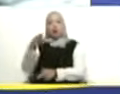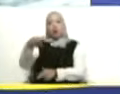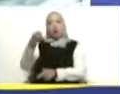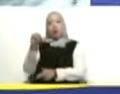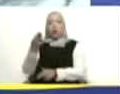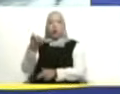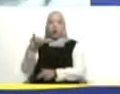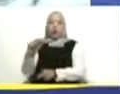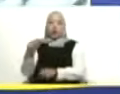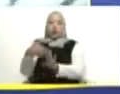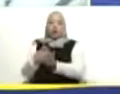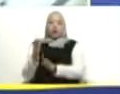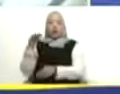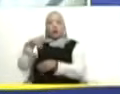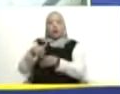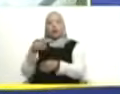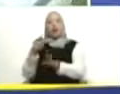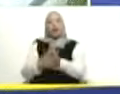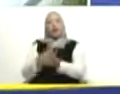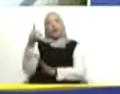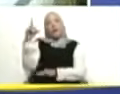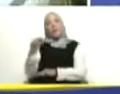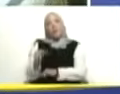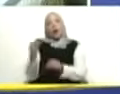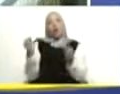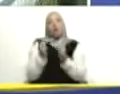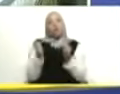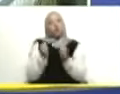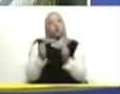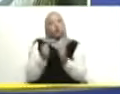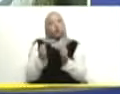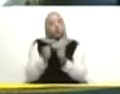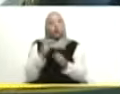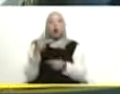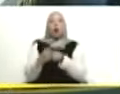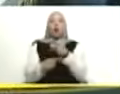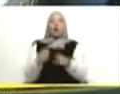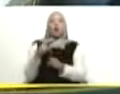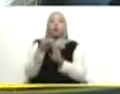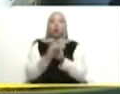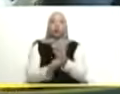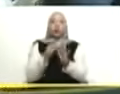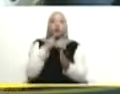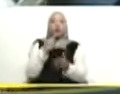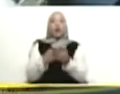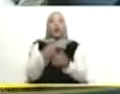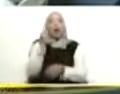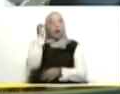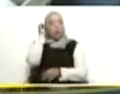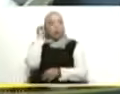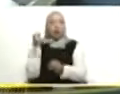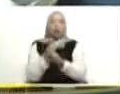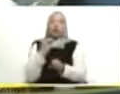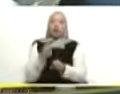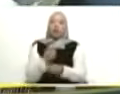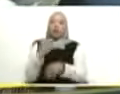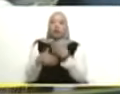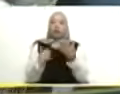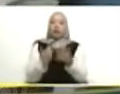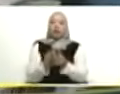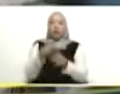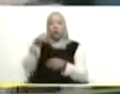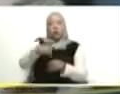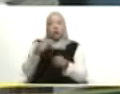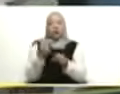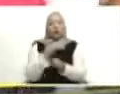¿Ya bajó un poco la temperatura? Sí, presidente. Entró el proceso. ¿Qué te parece, ya... Gabriela? Gabriela, viste, ya está